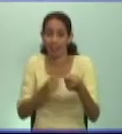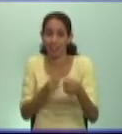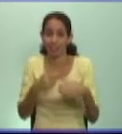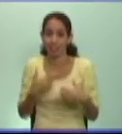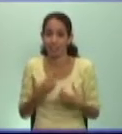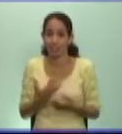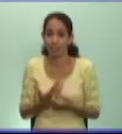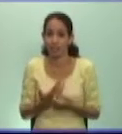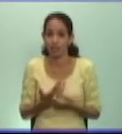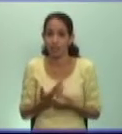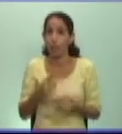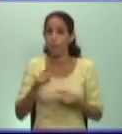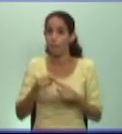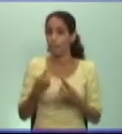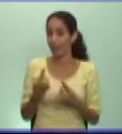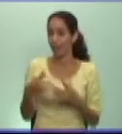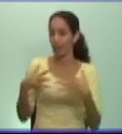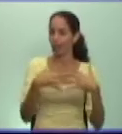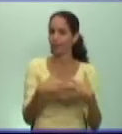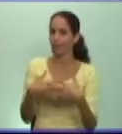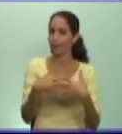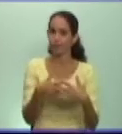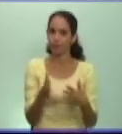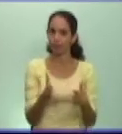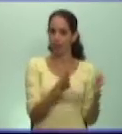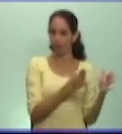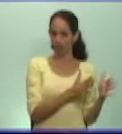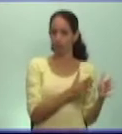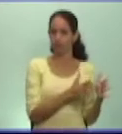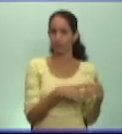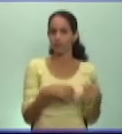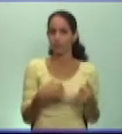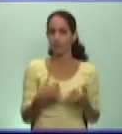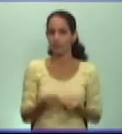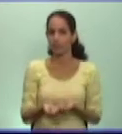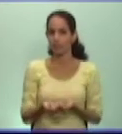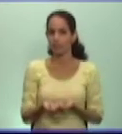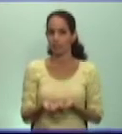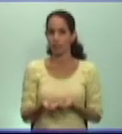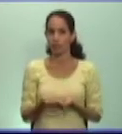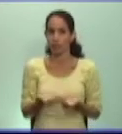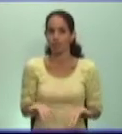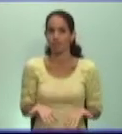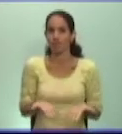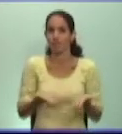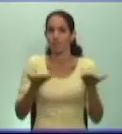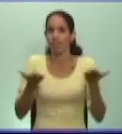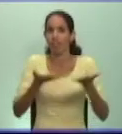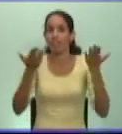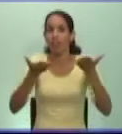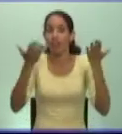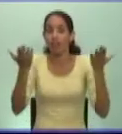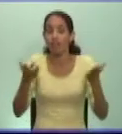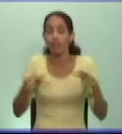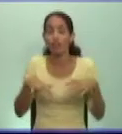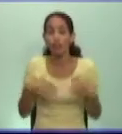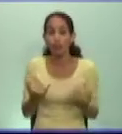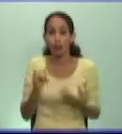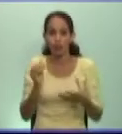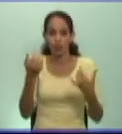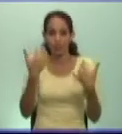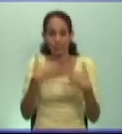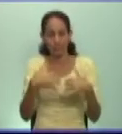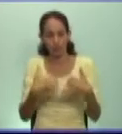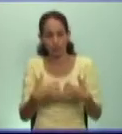Estados Unidos esté fuera del escenario de la guerra posibilita que haya un gran desarrollo industrial y que esa industria bélica impulse todo el